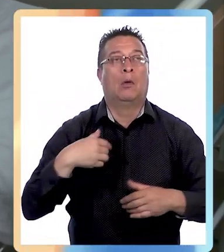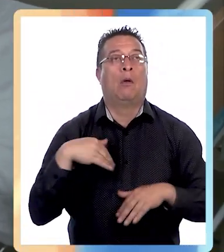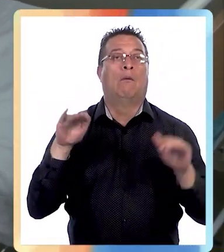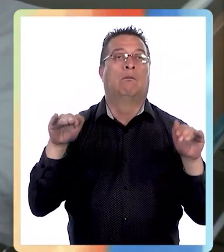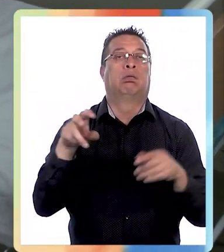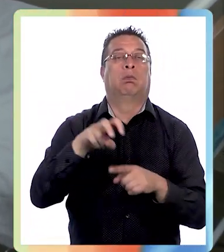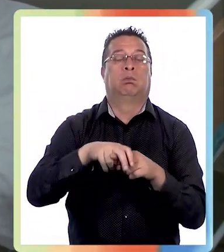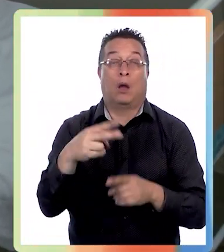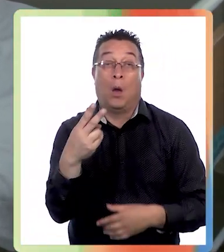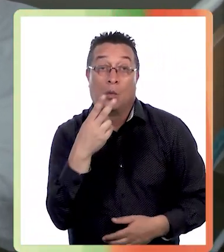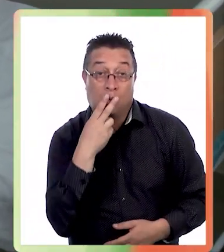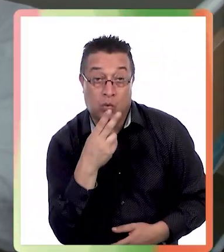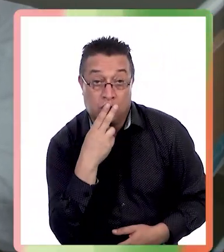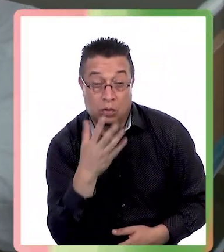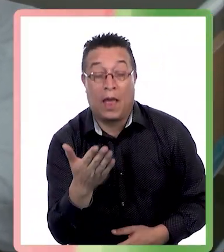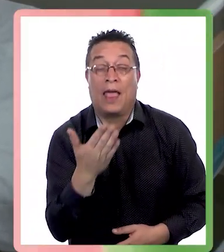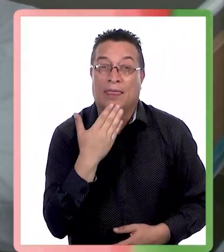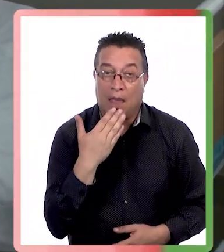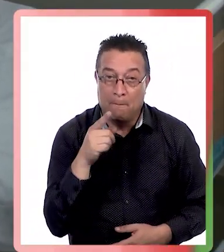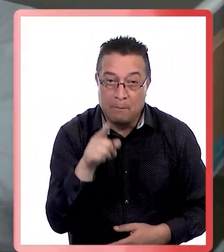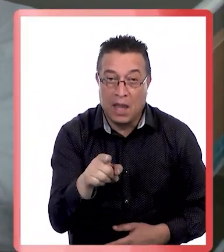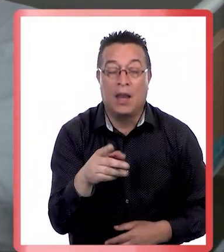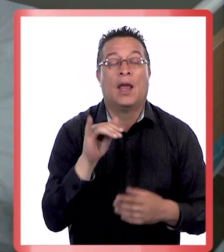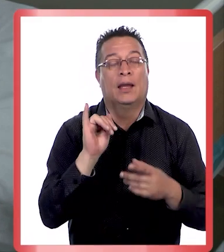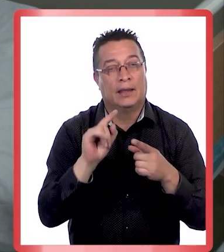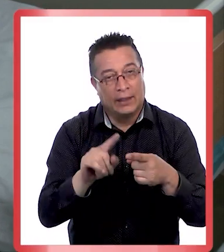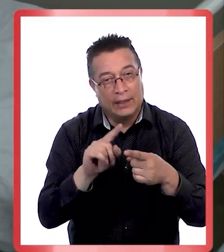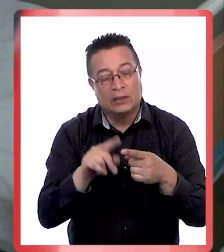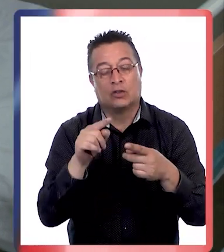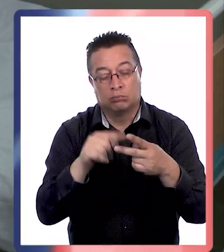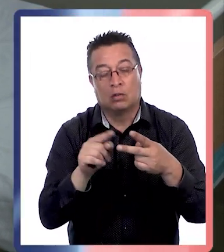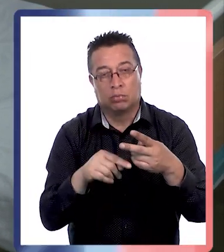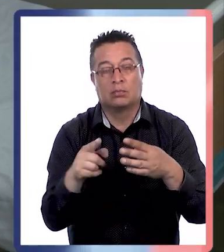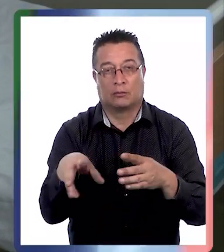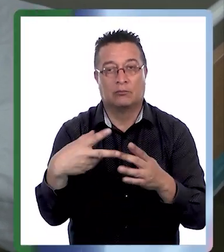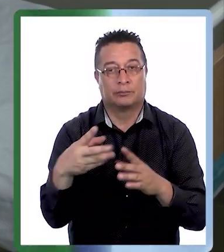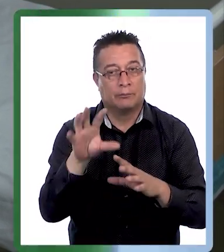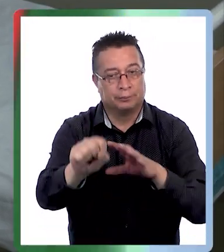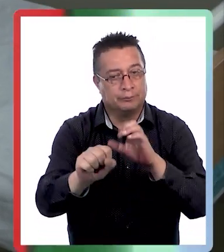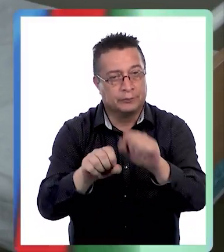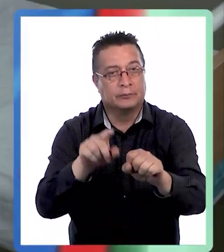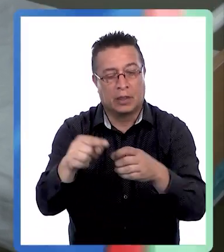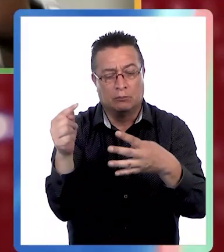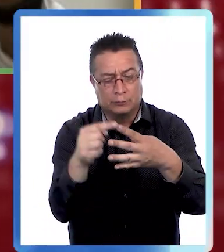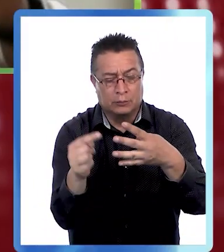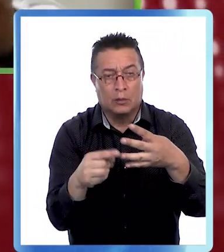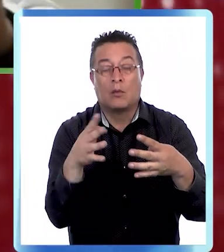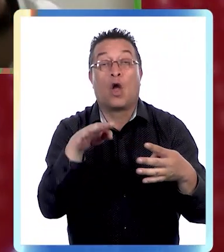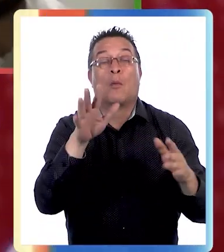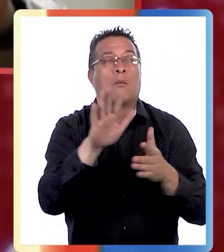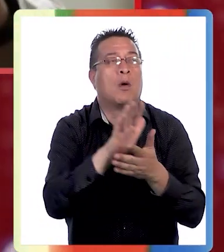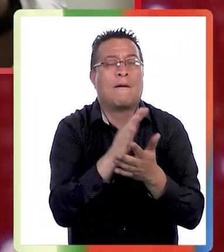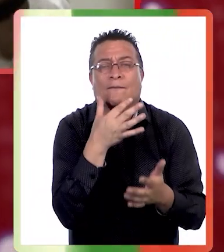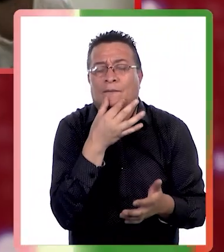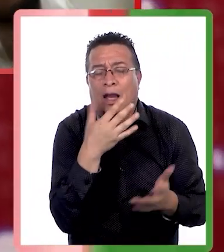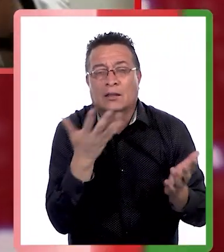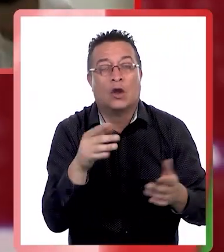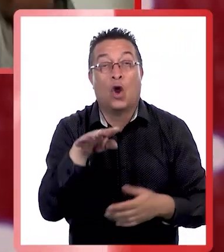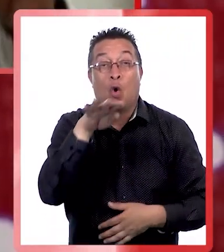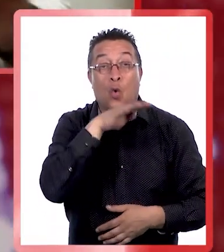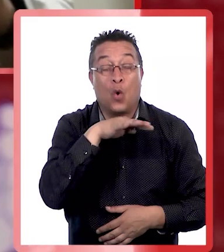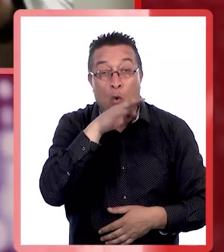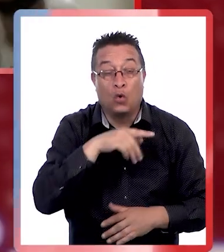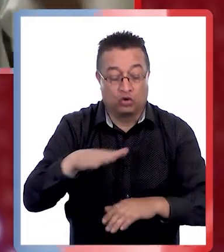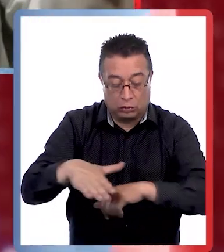el tabaquismo que mencionamos, y eso también son intervenciones que han mostrado beneficio. Cosas tan sencillas como el uso del factor